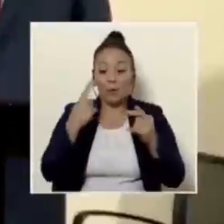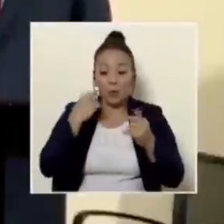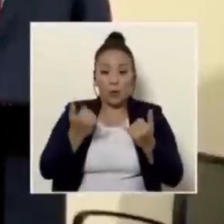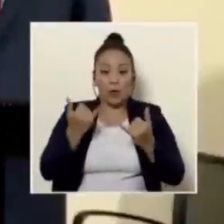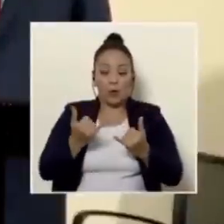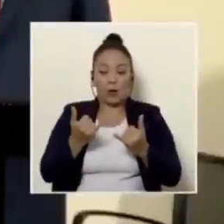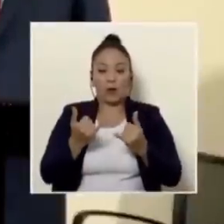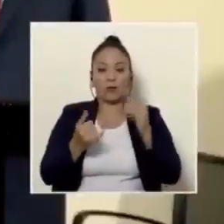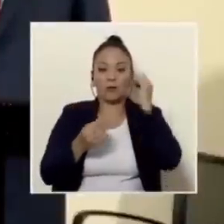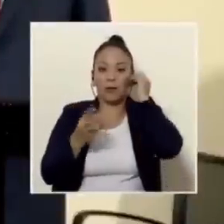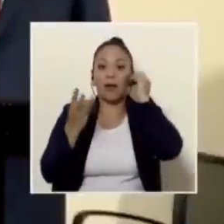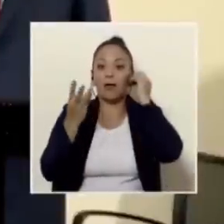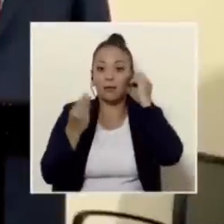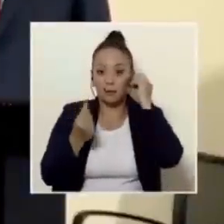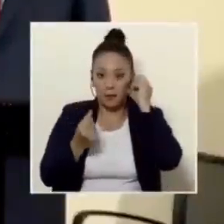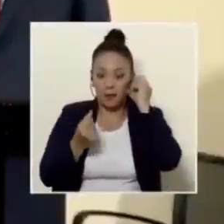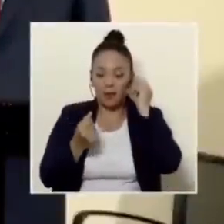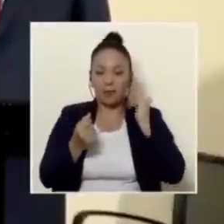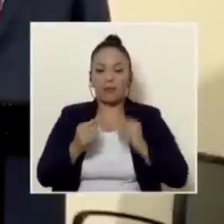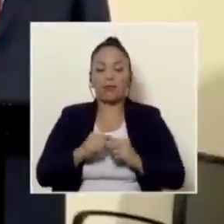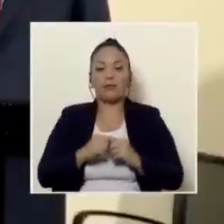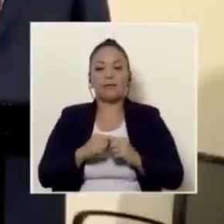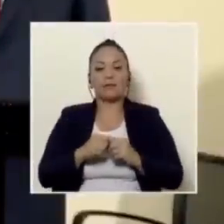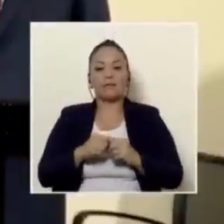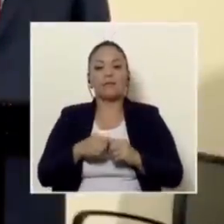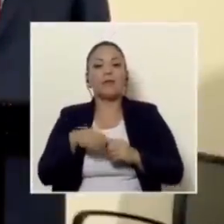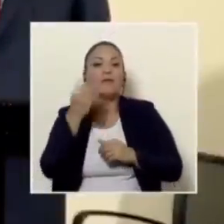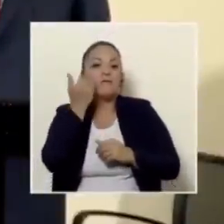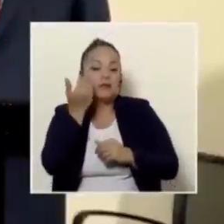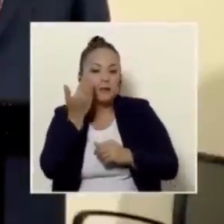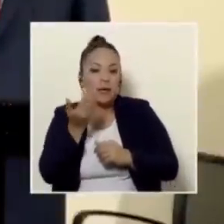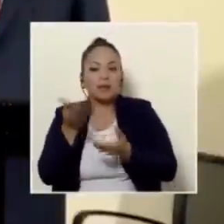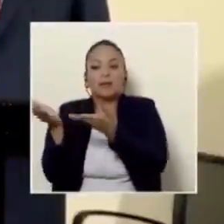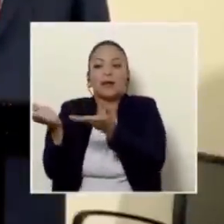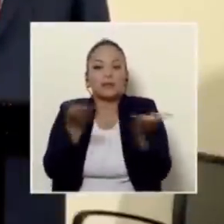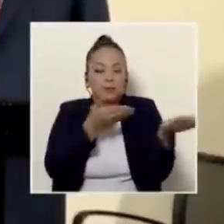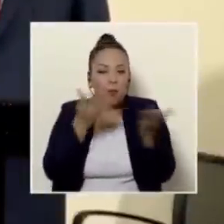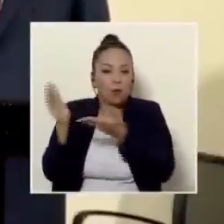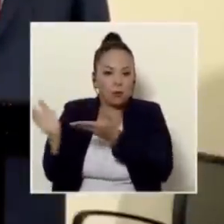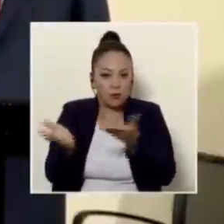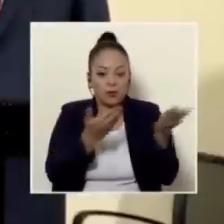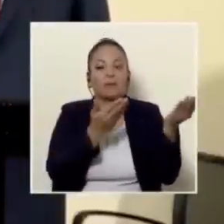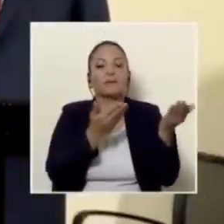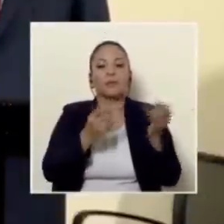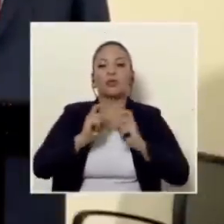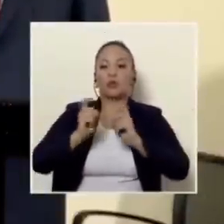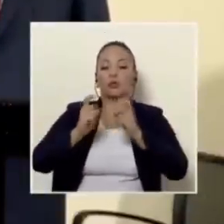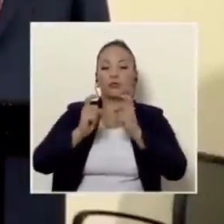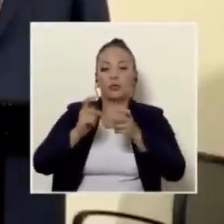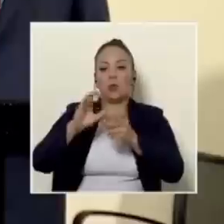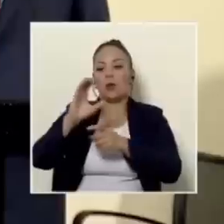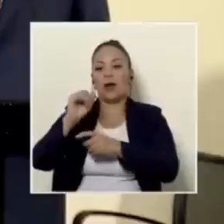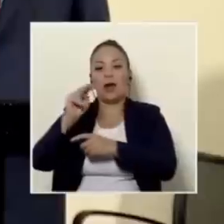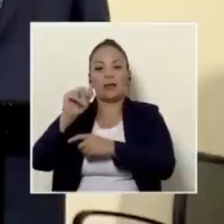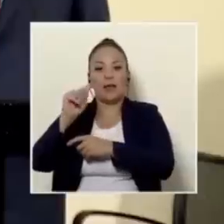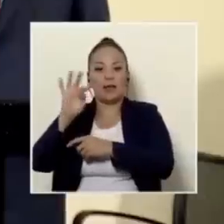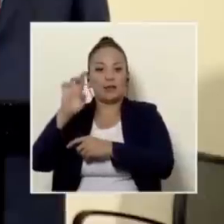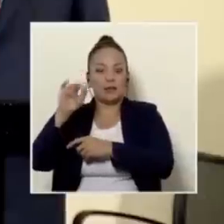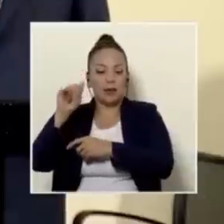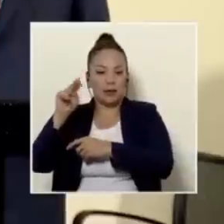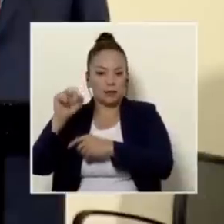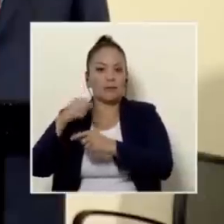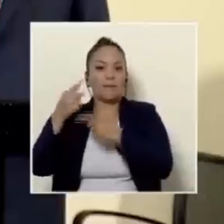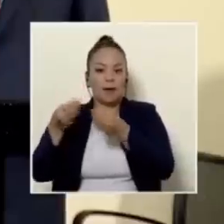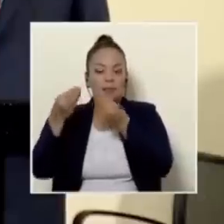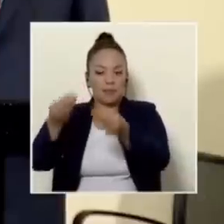números y con esta facilitación en la articulación a través de la donación que Canatrans nos estaría